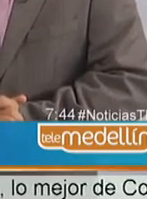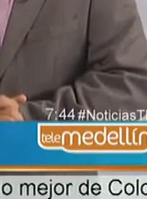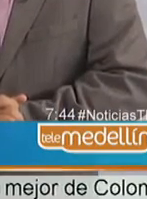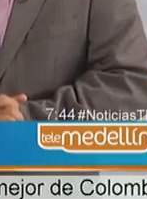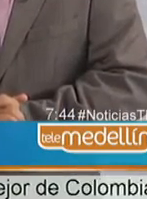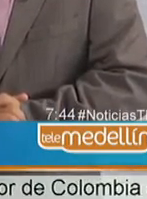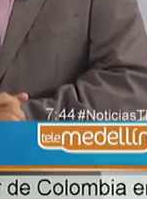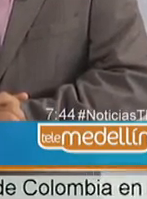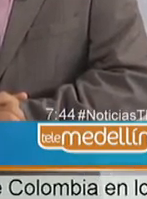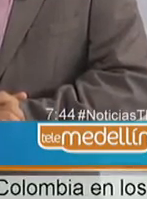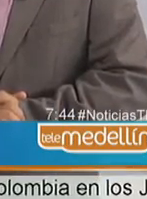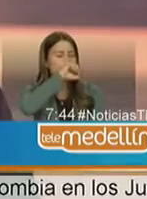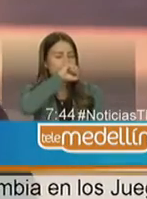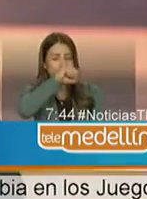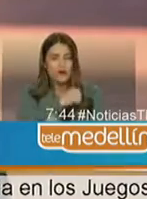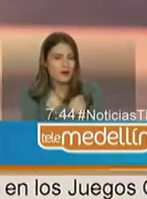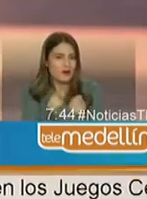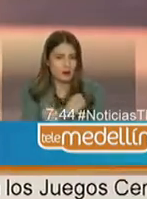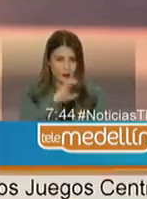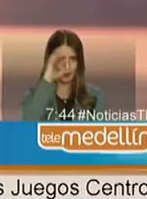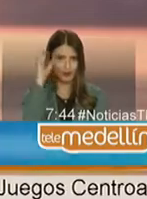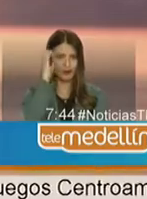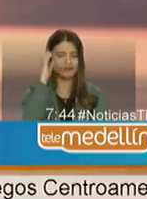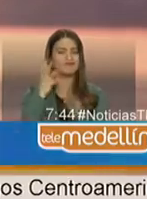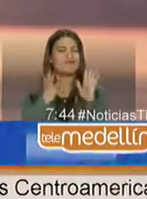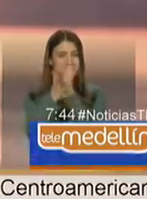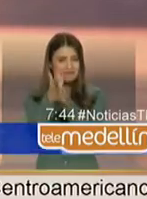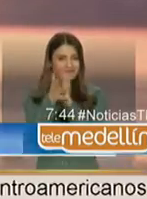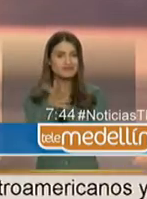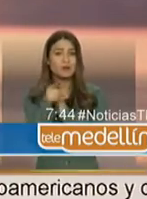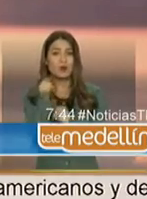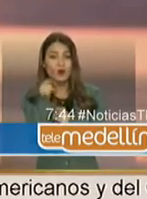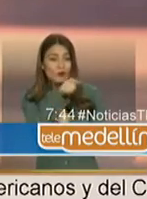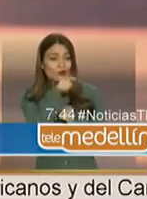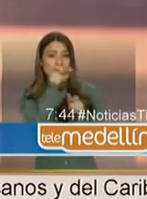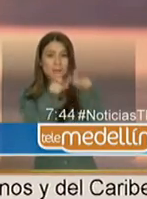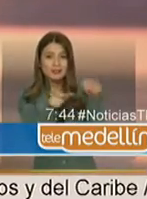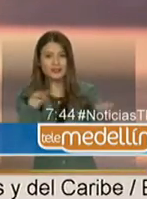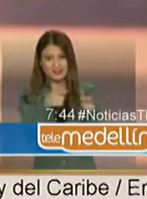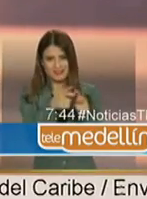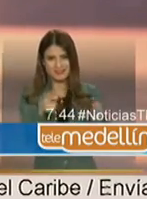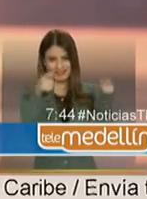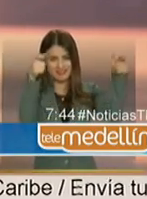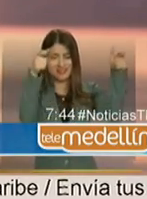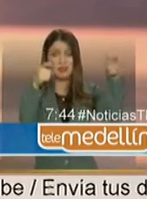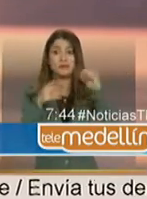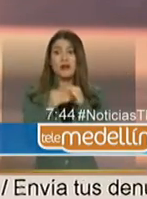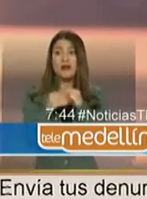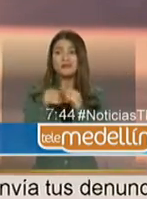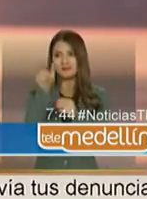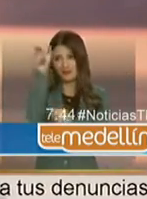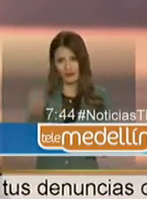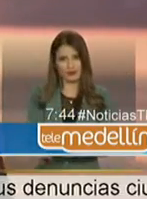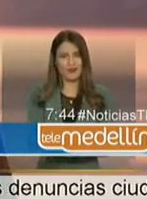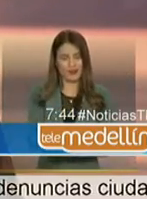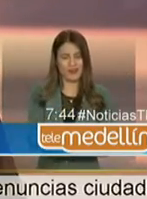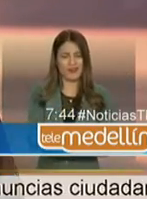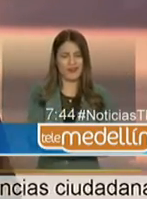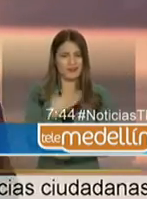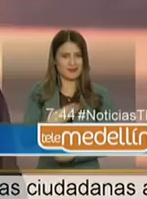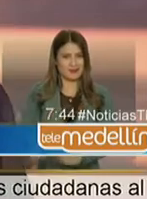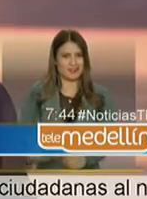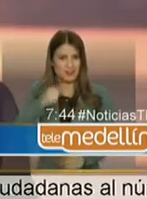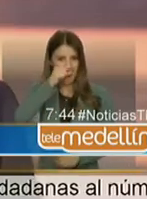significativos. Le digo a ustedes, congresistas, y al próximo presidente Duque, cuiden la paz que